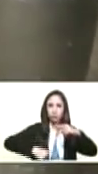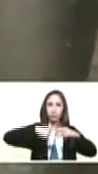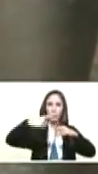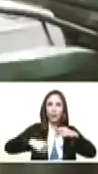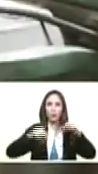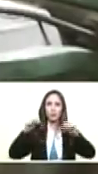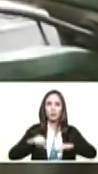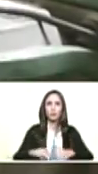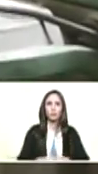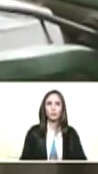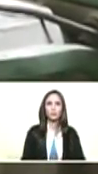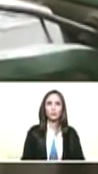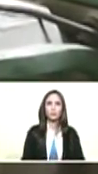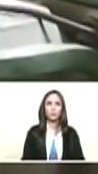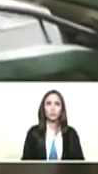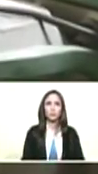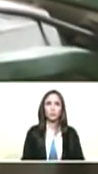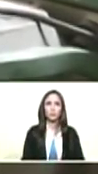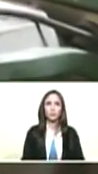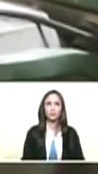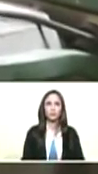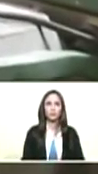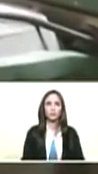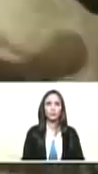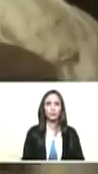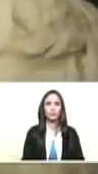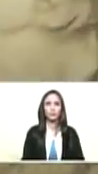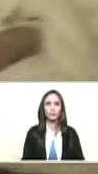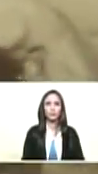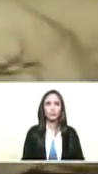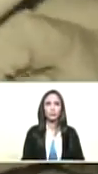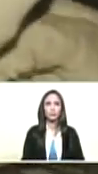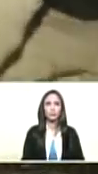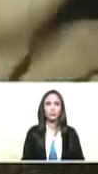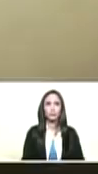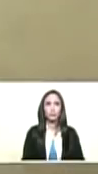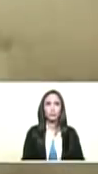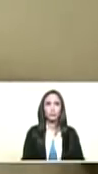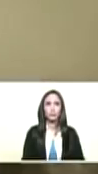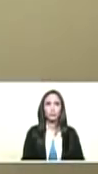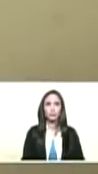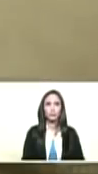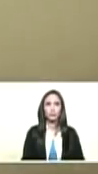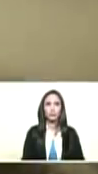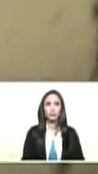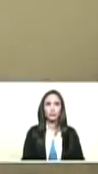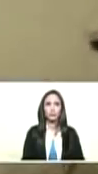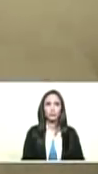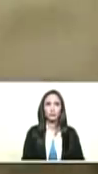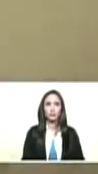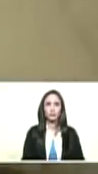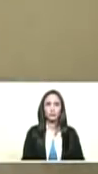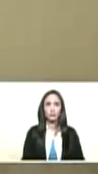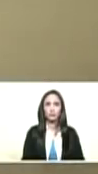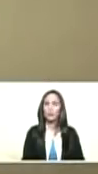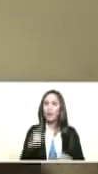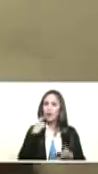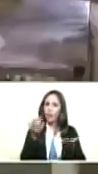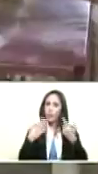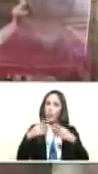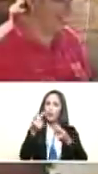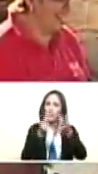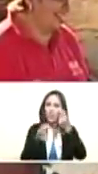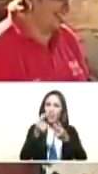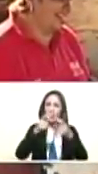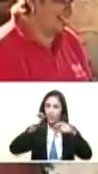Cayendo y corriendo, compadre, como dice Miguel Ángel. Bueno, pídanme los recursos,